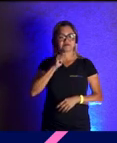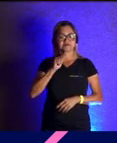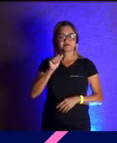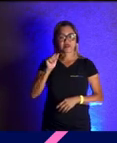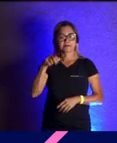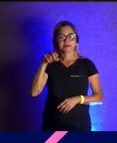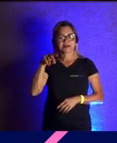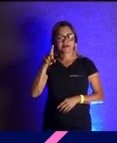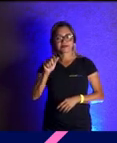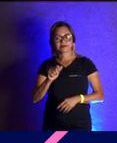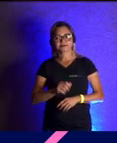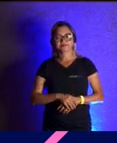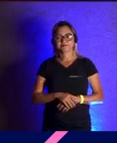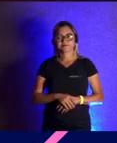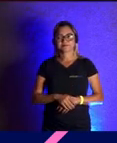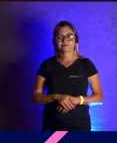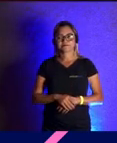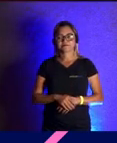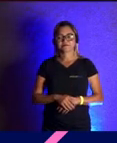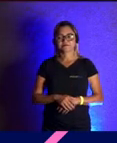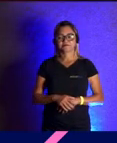di venire forte